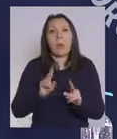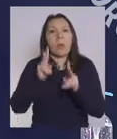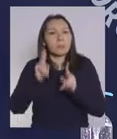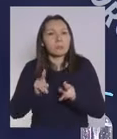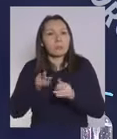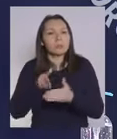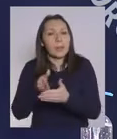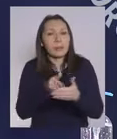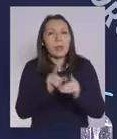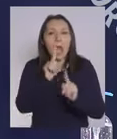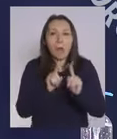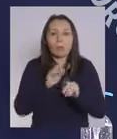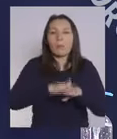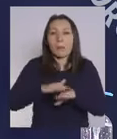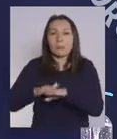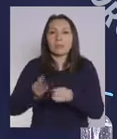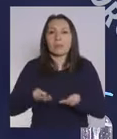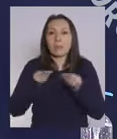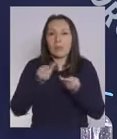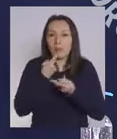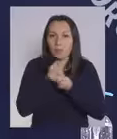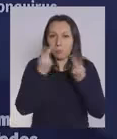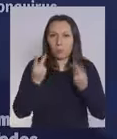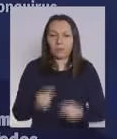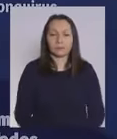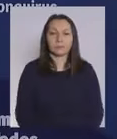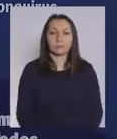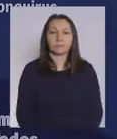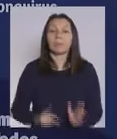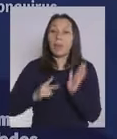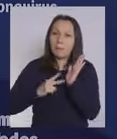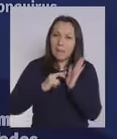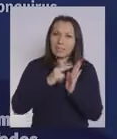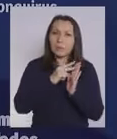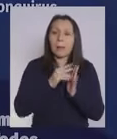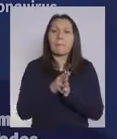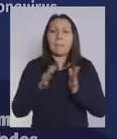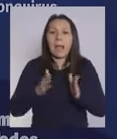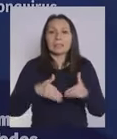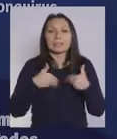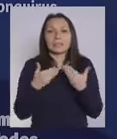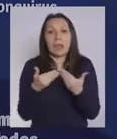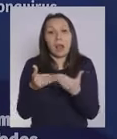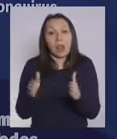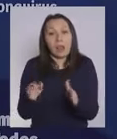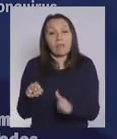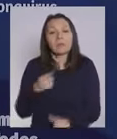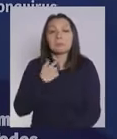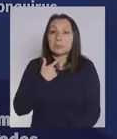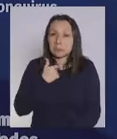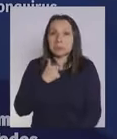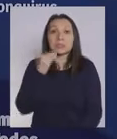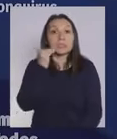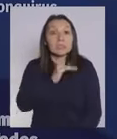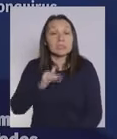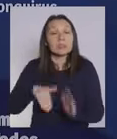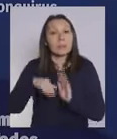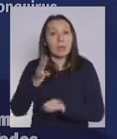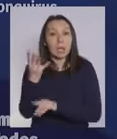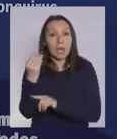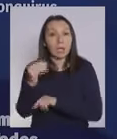las limitaciones y los permisos que vamos a dar a conocer. Paso a paso iremos dando más libertad y me parece muy interesante que los niños